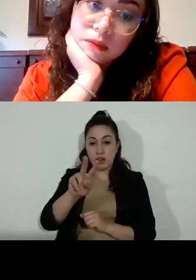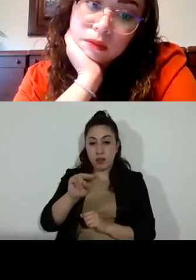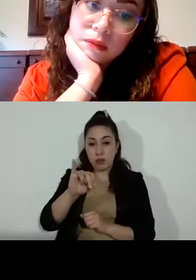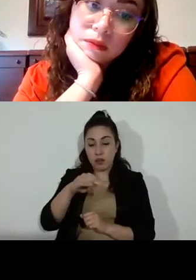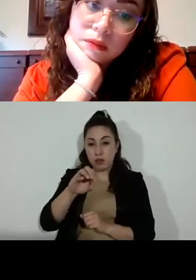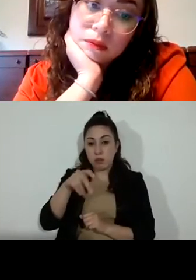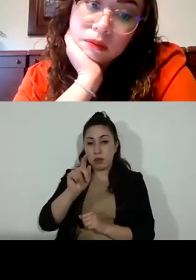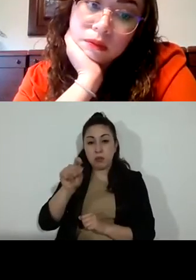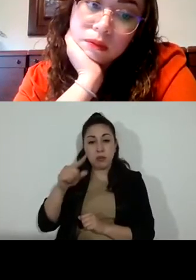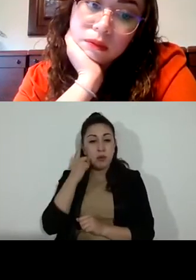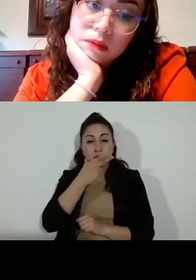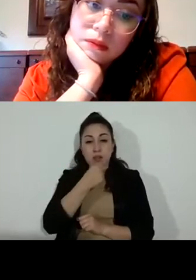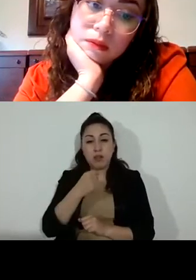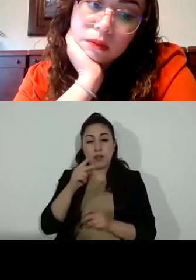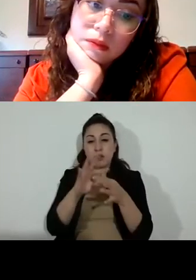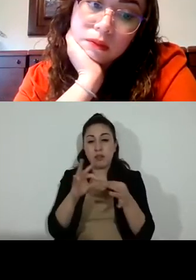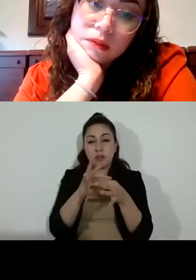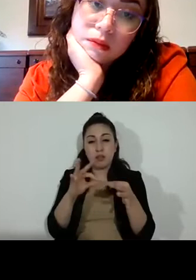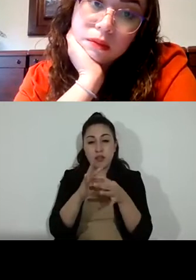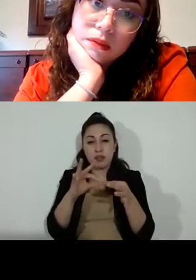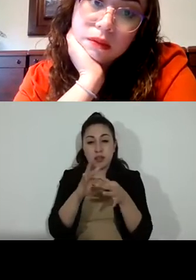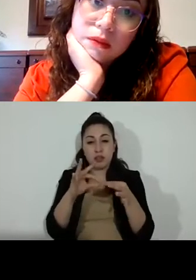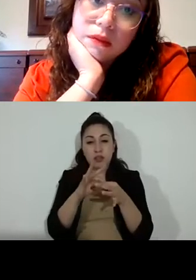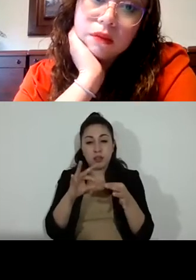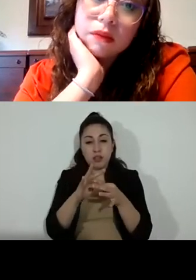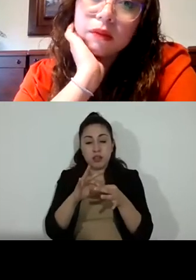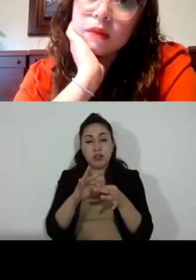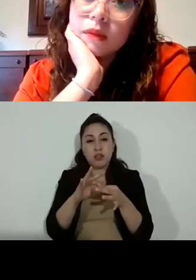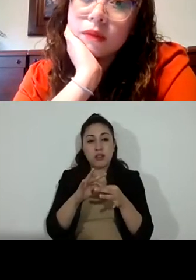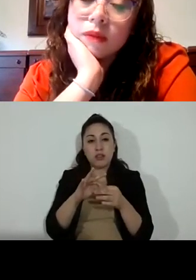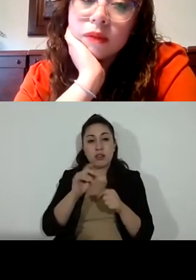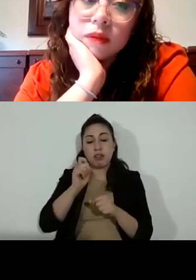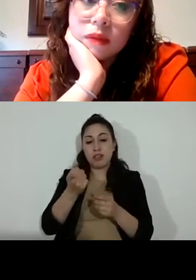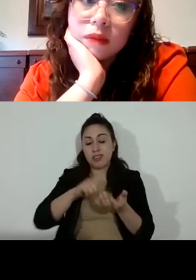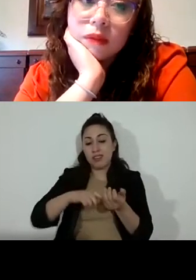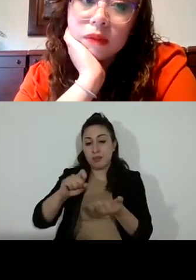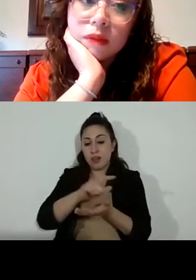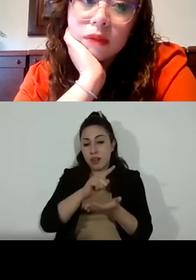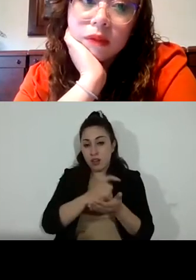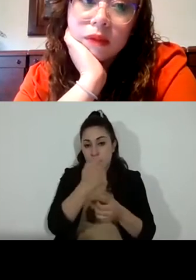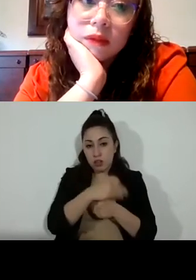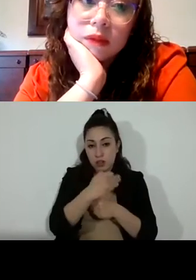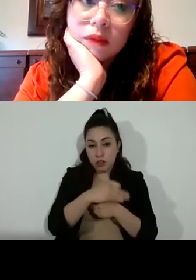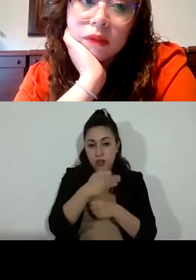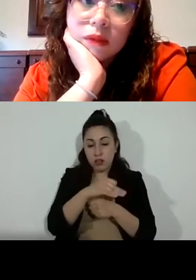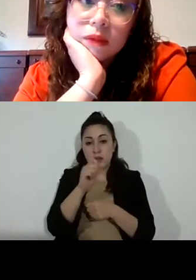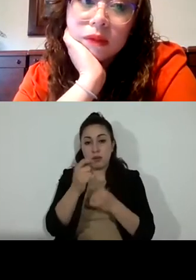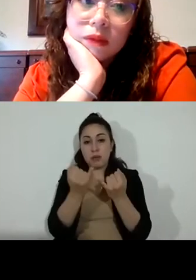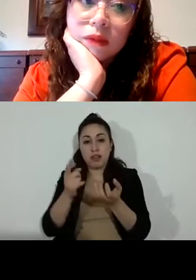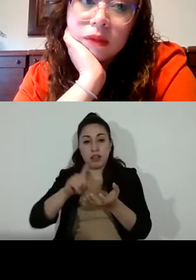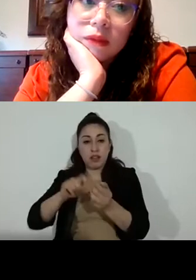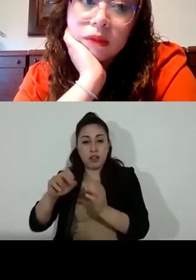razón al citar diversos procedimientos establecidos en la ley orgánica y en el reglamento